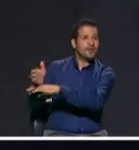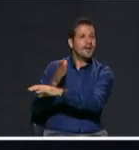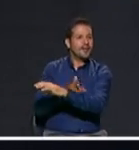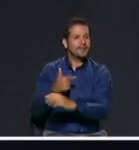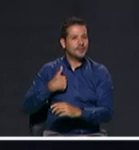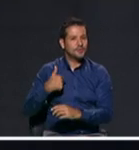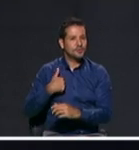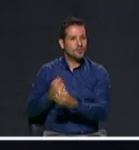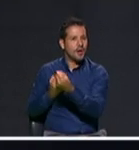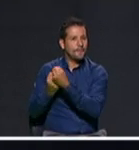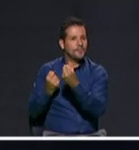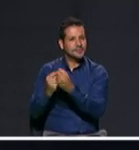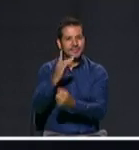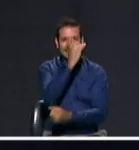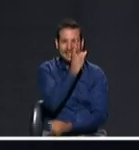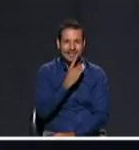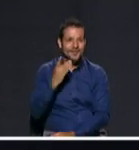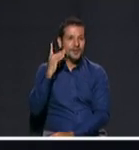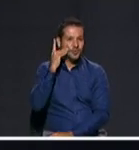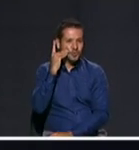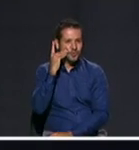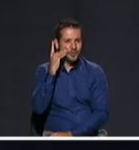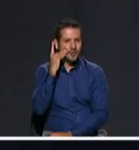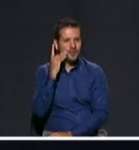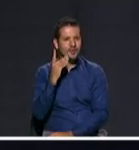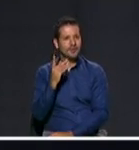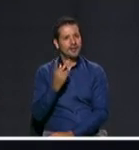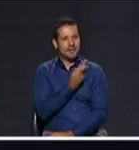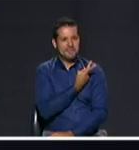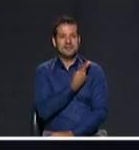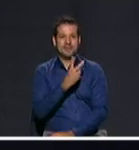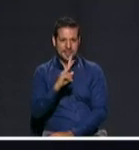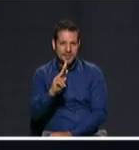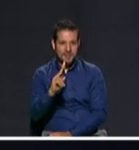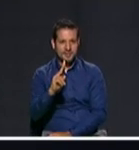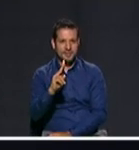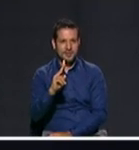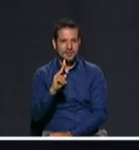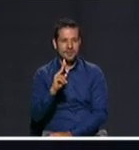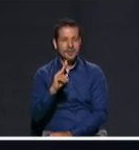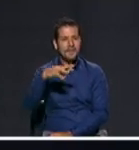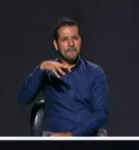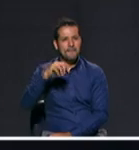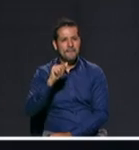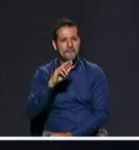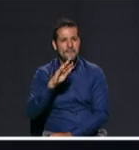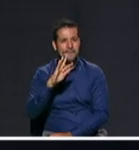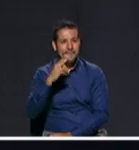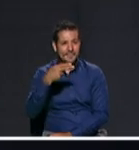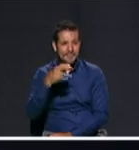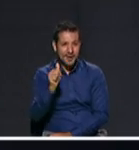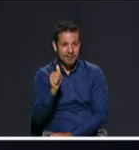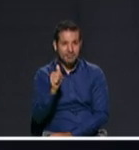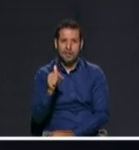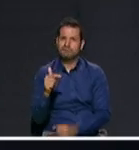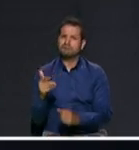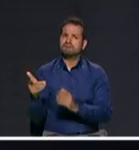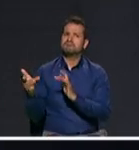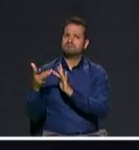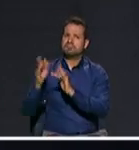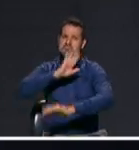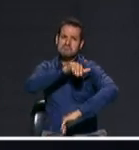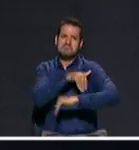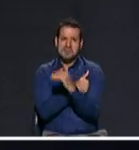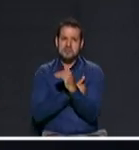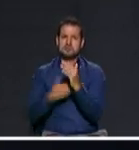campaña de iván duque y marta lucía ramírez tengo mucha relación con muchos ministros mi experiencia como